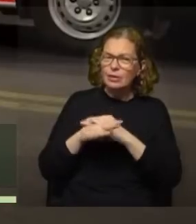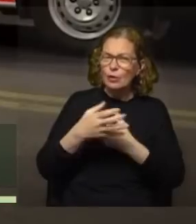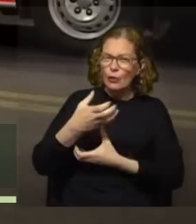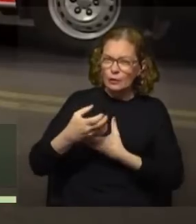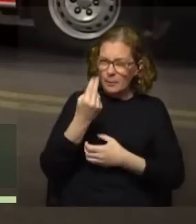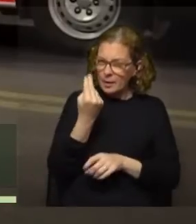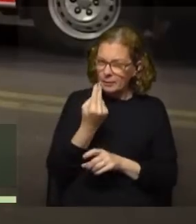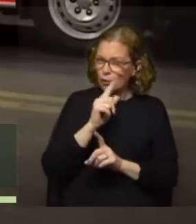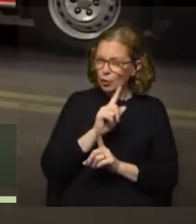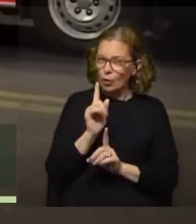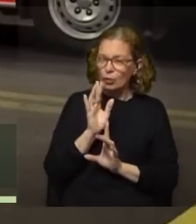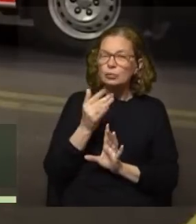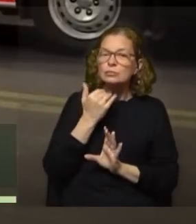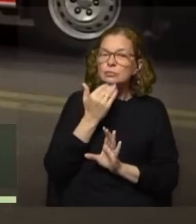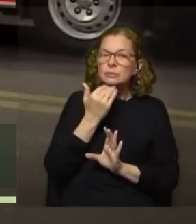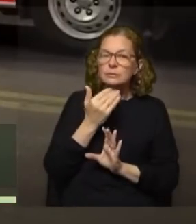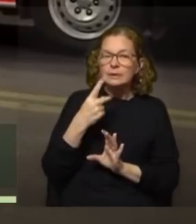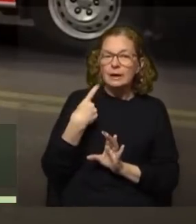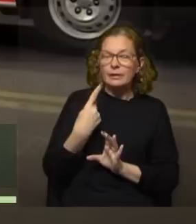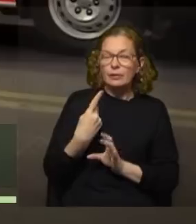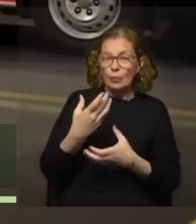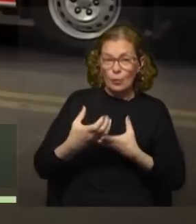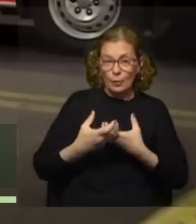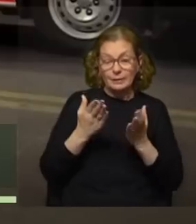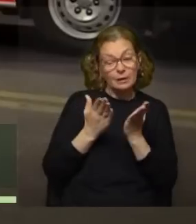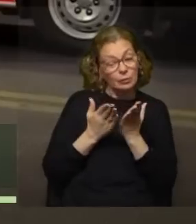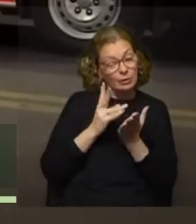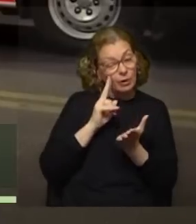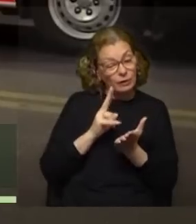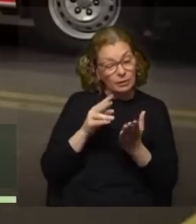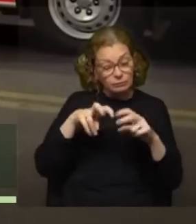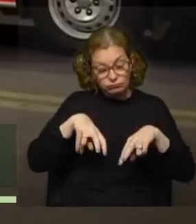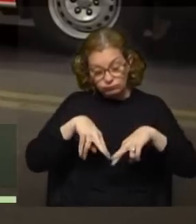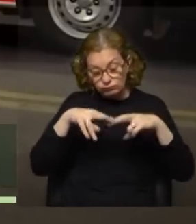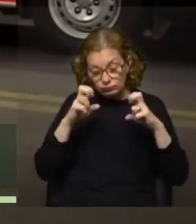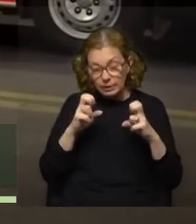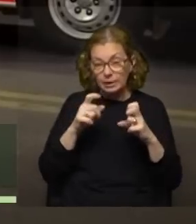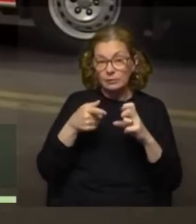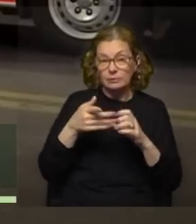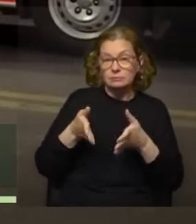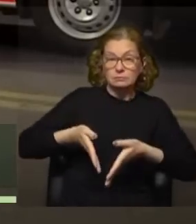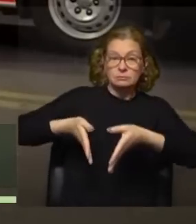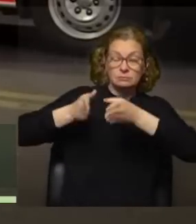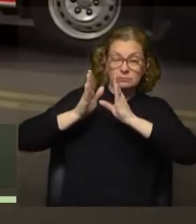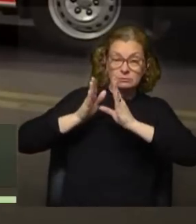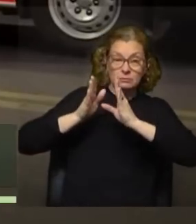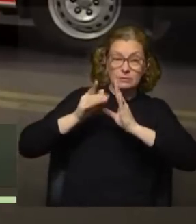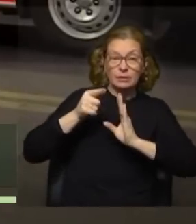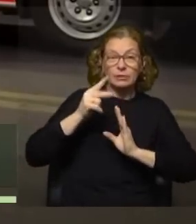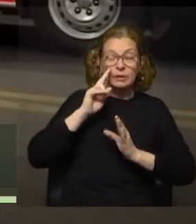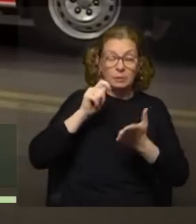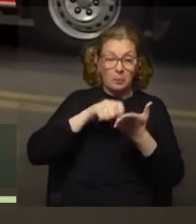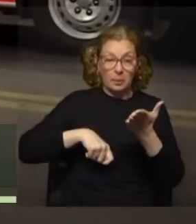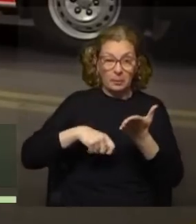según nos confirmaron de la propia dirección de bomberos está estudiando se está revisando si el edificio contaba con tal